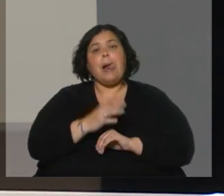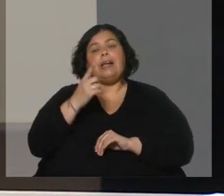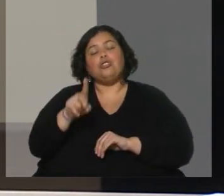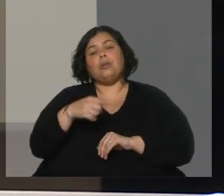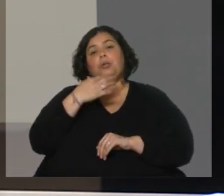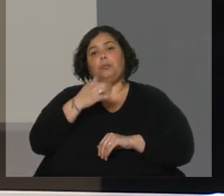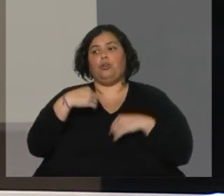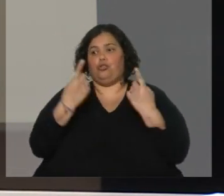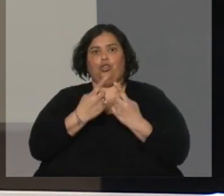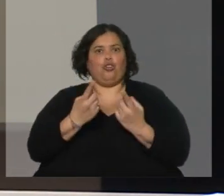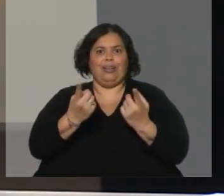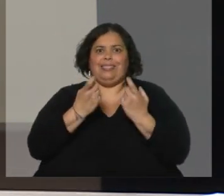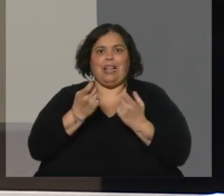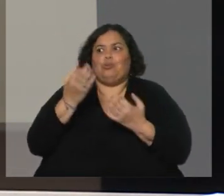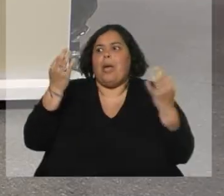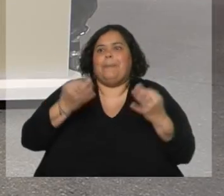especialistas